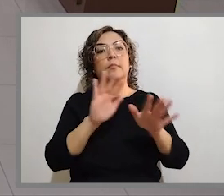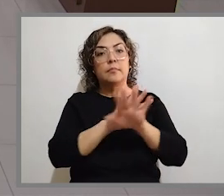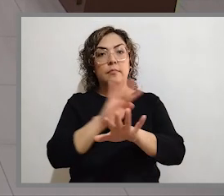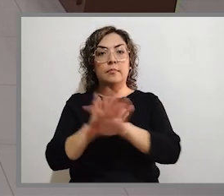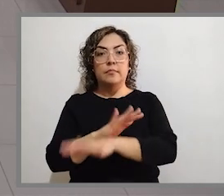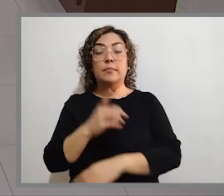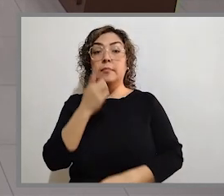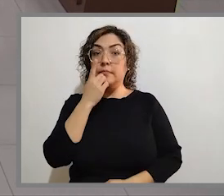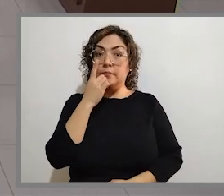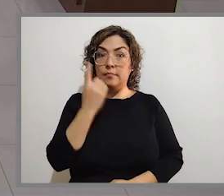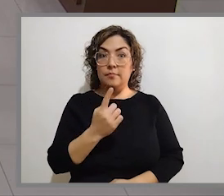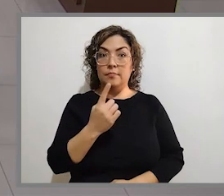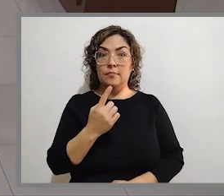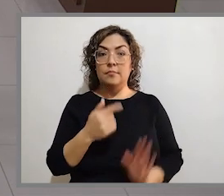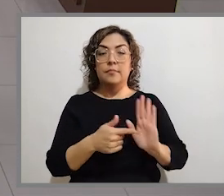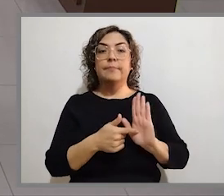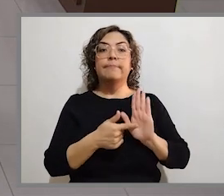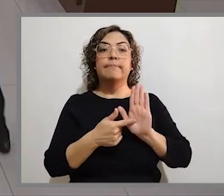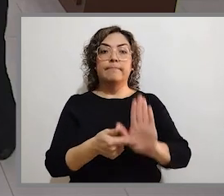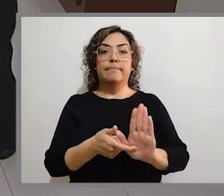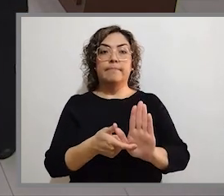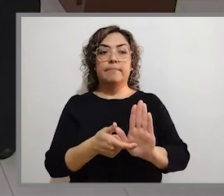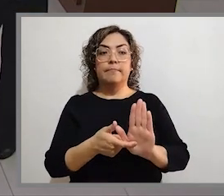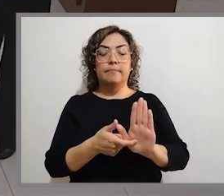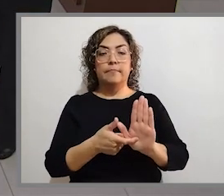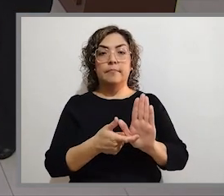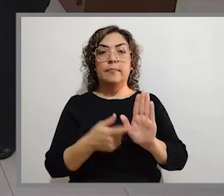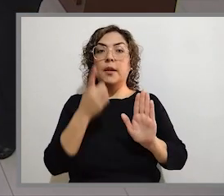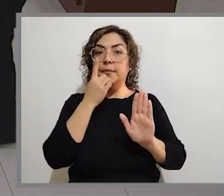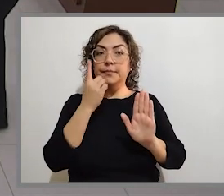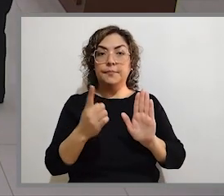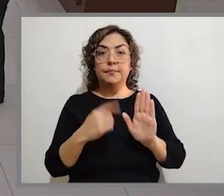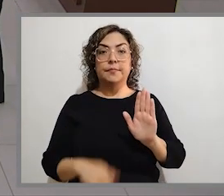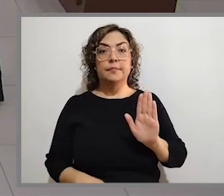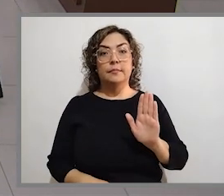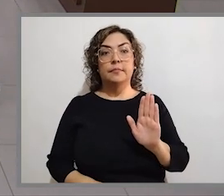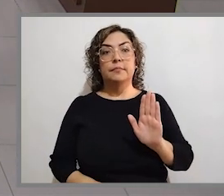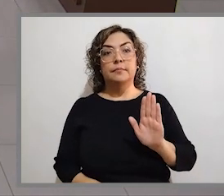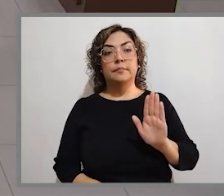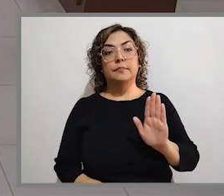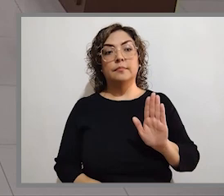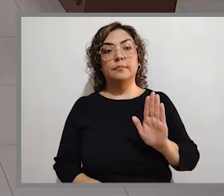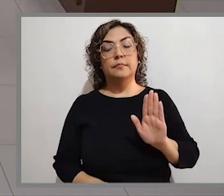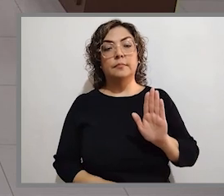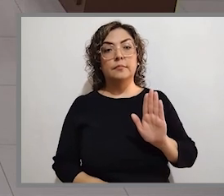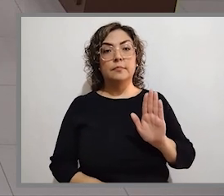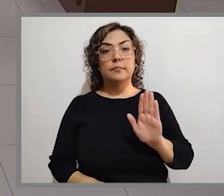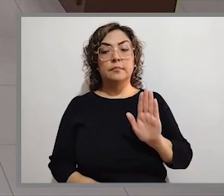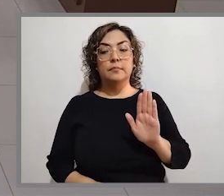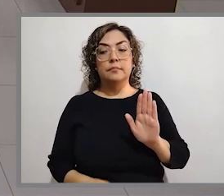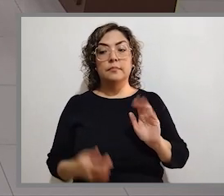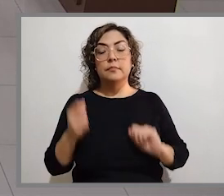nos muestran una definición de esta violencia que dice que son las acciones